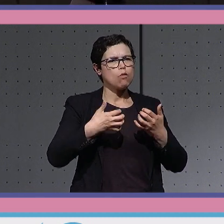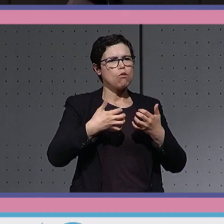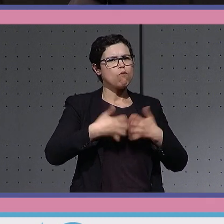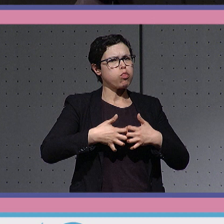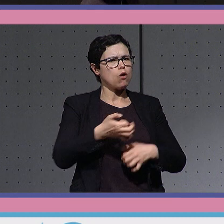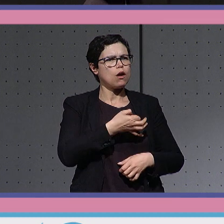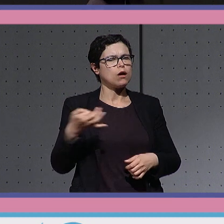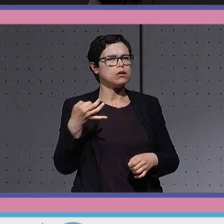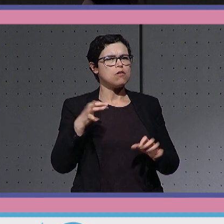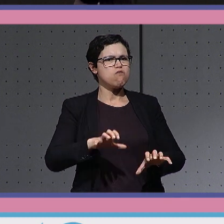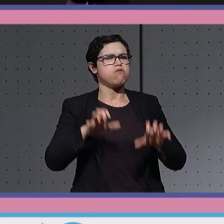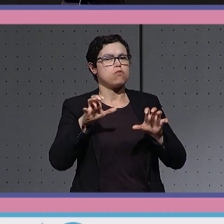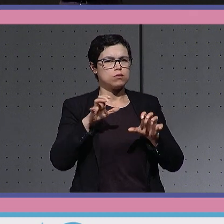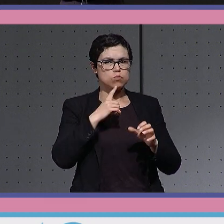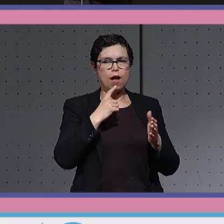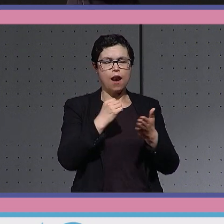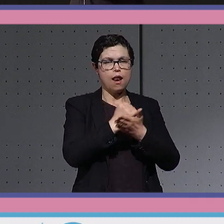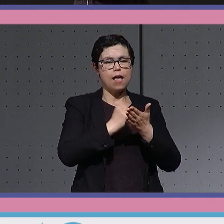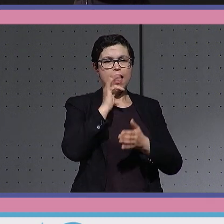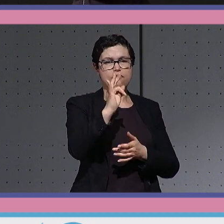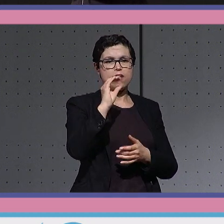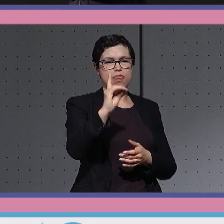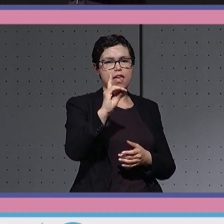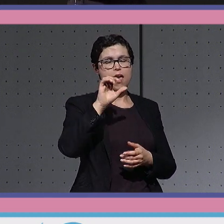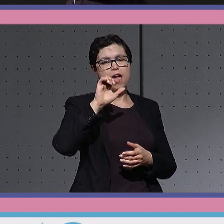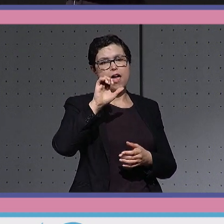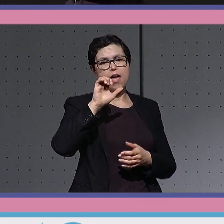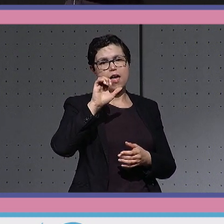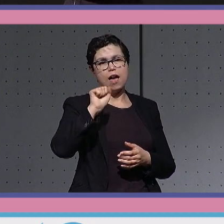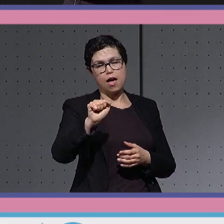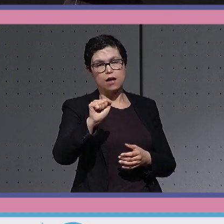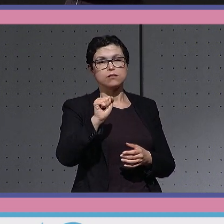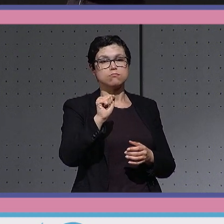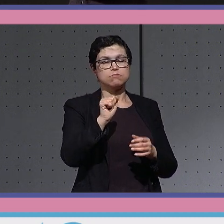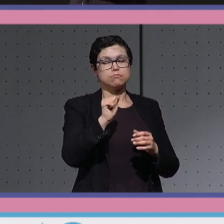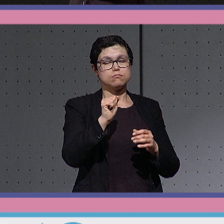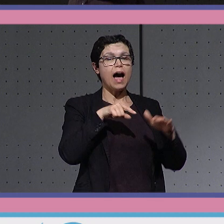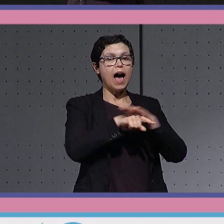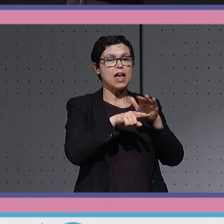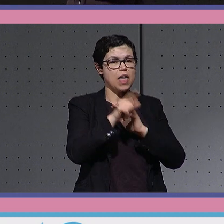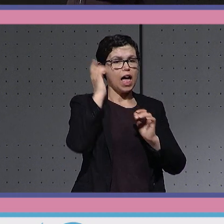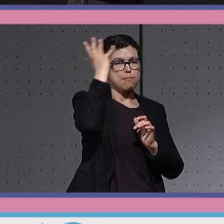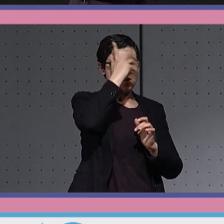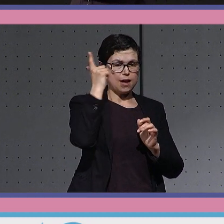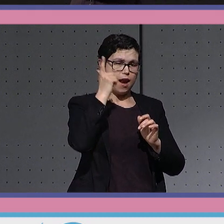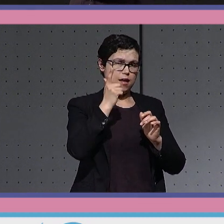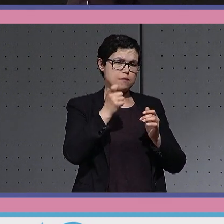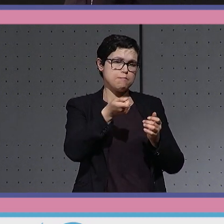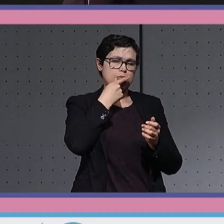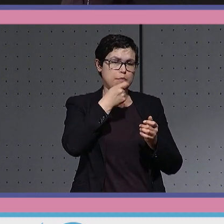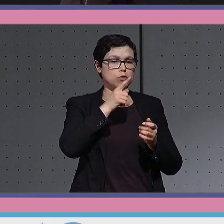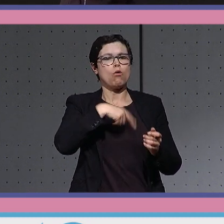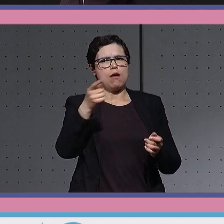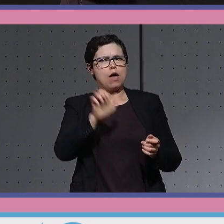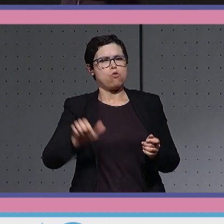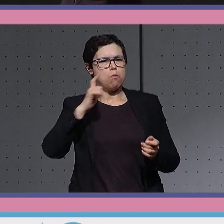De hecho, ha sido el primer fármaco aprobado primero por la FDA, que es la Agencia Americana del Medicamento, y luego por la Europea para ese tratamiento.